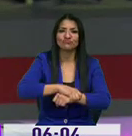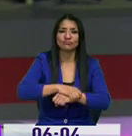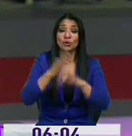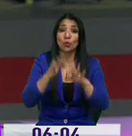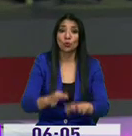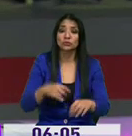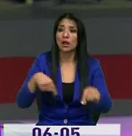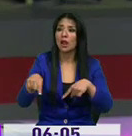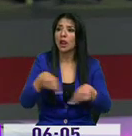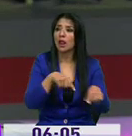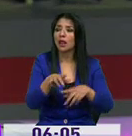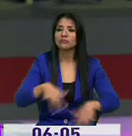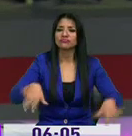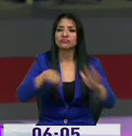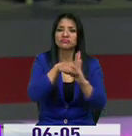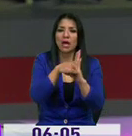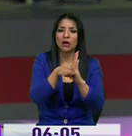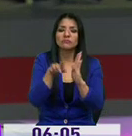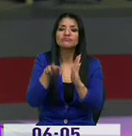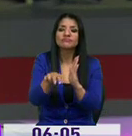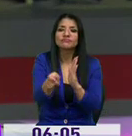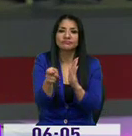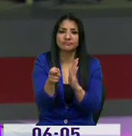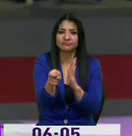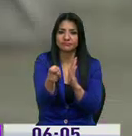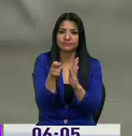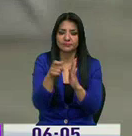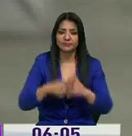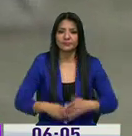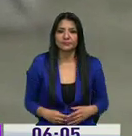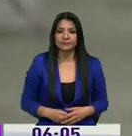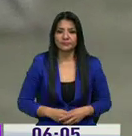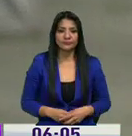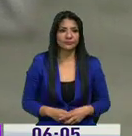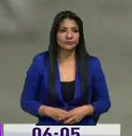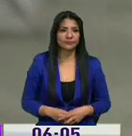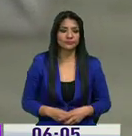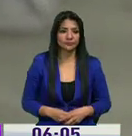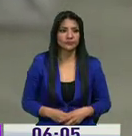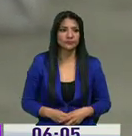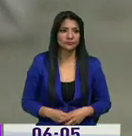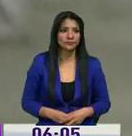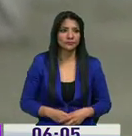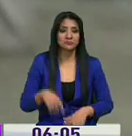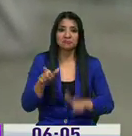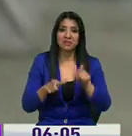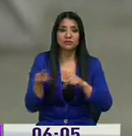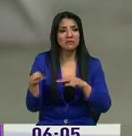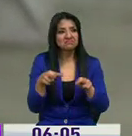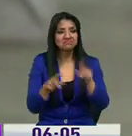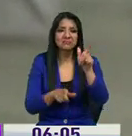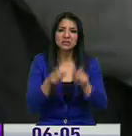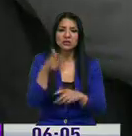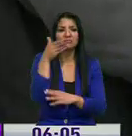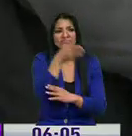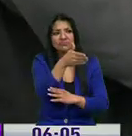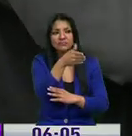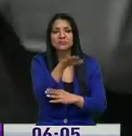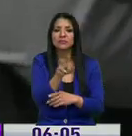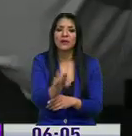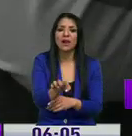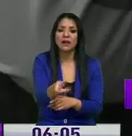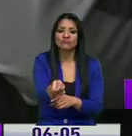merodeando cajeros automáticos te contamos al parecer estaban atentos a los movimientos de quienes hacían uso de los cajeros